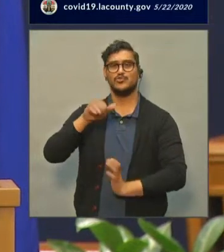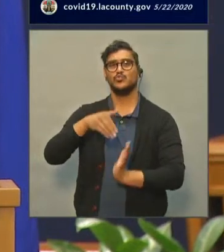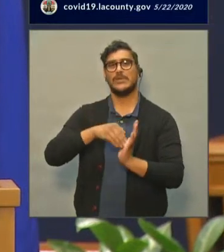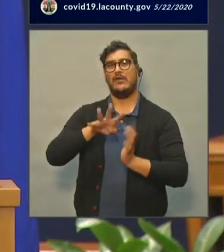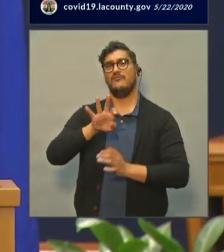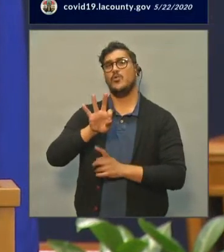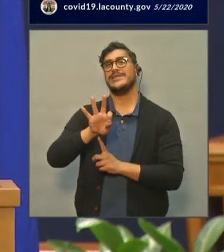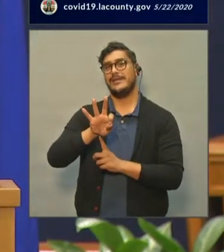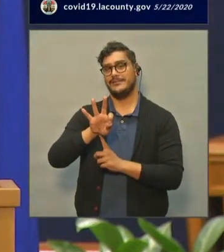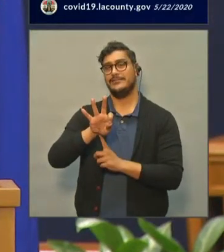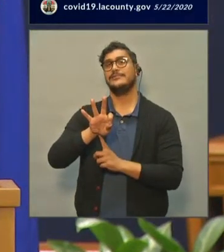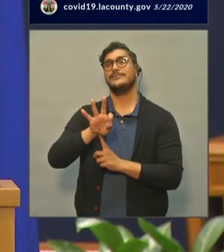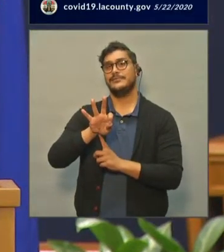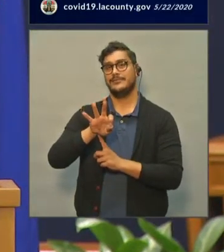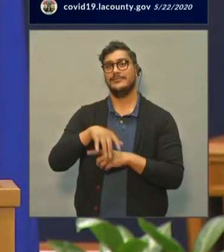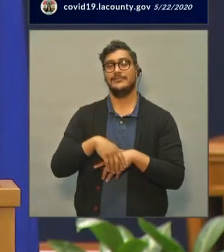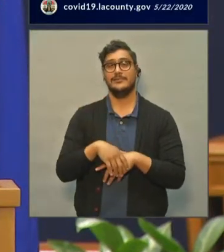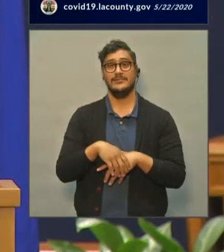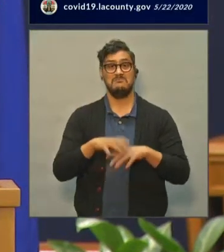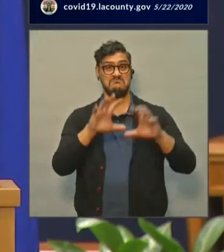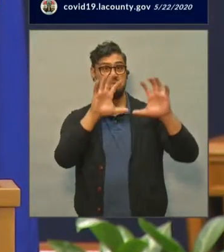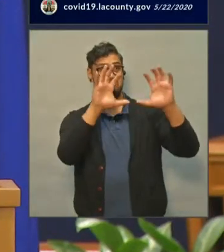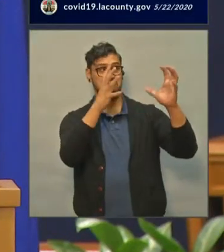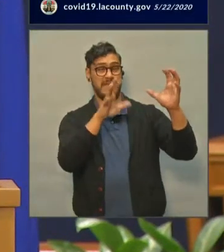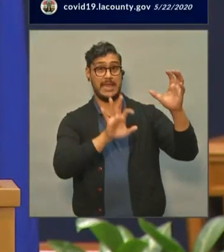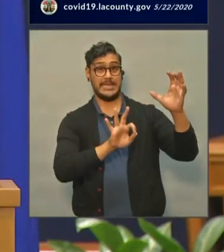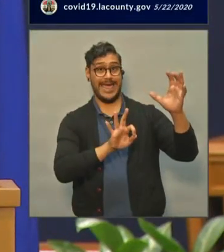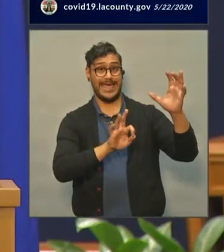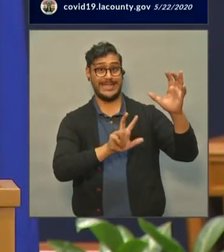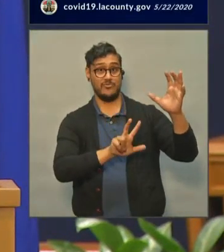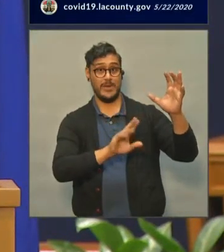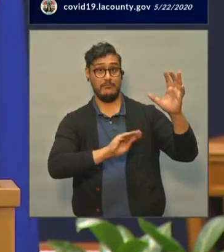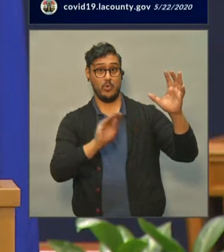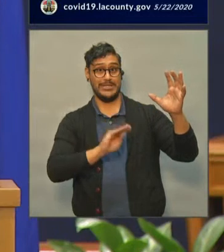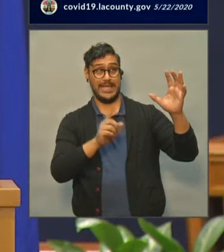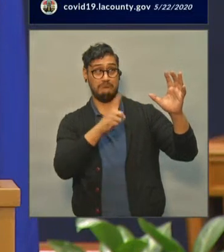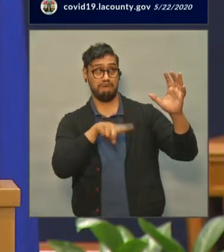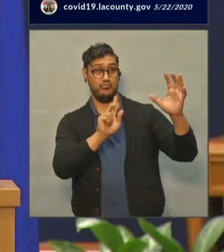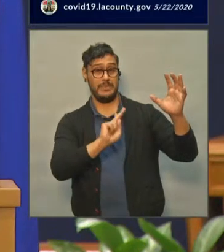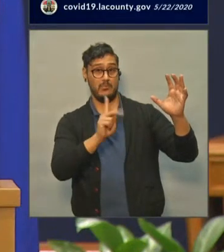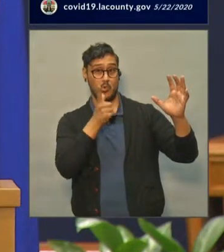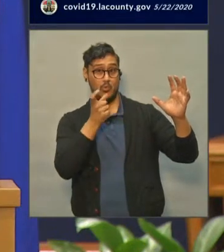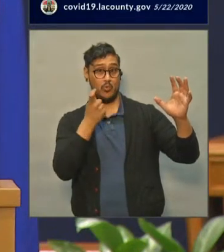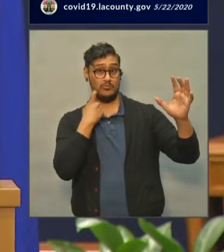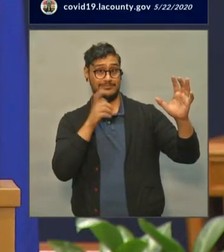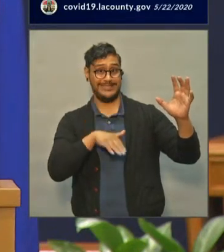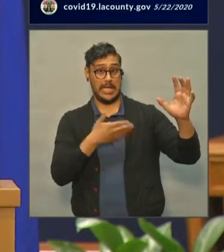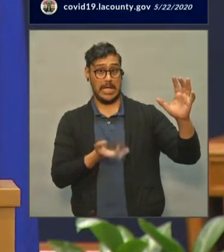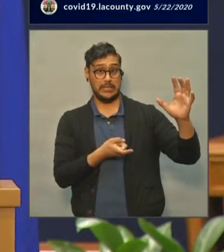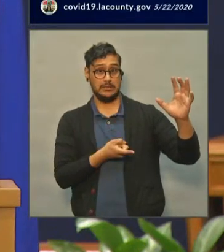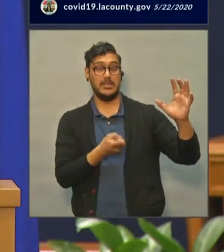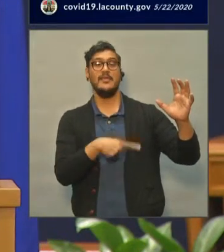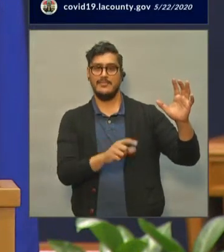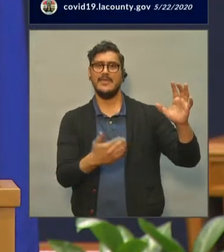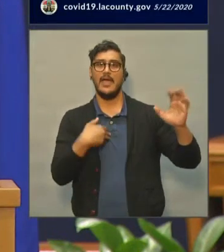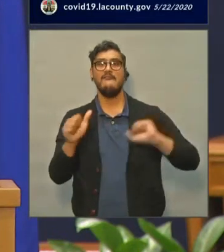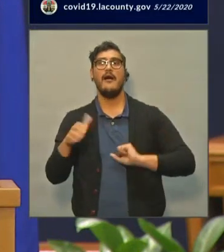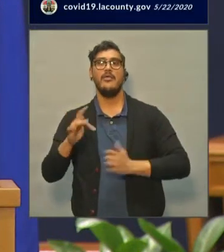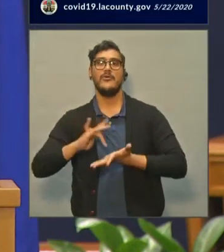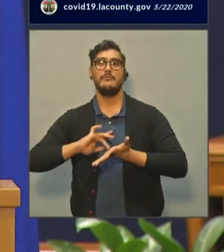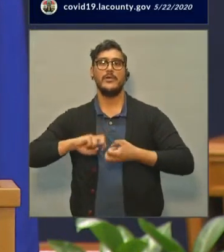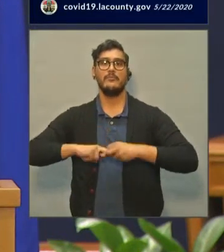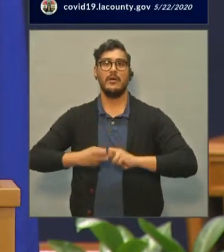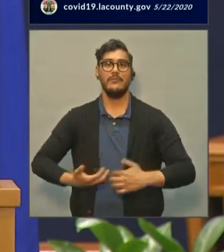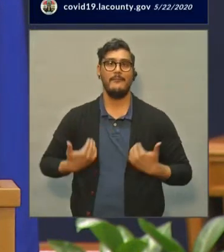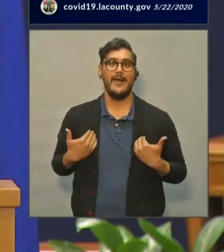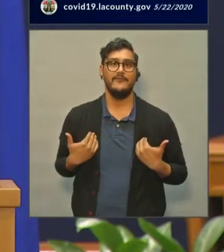2,049. El 93% de las personas que fallecieron por causas de COVID-19 tenían condiciones delicadas